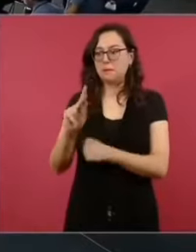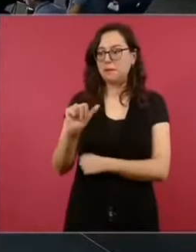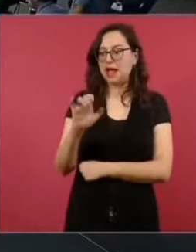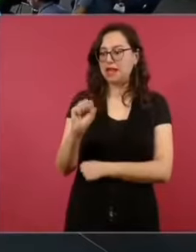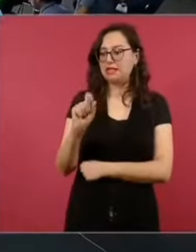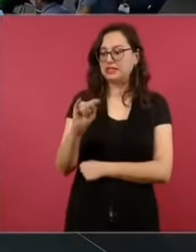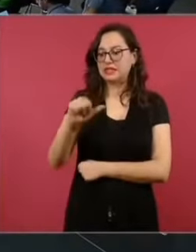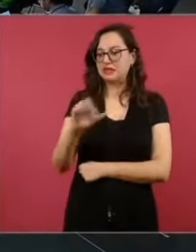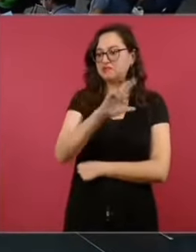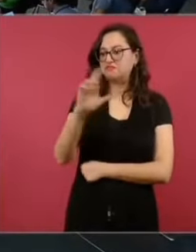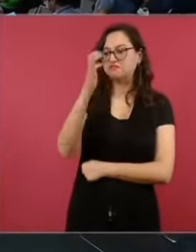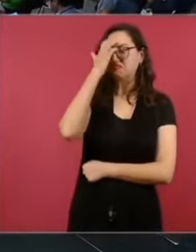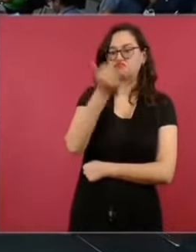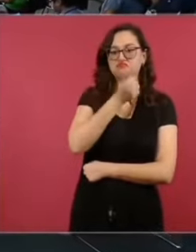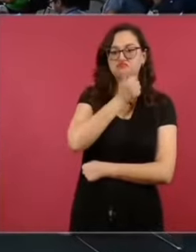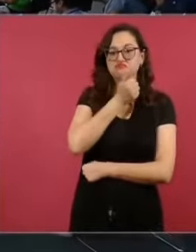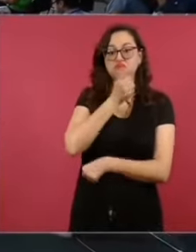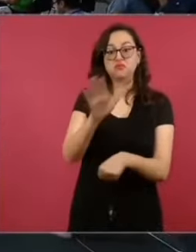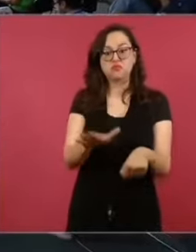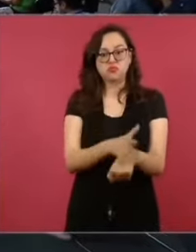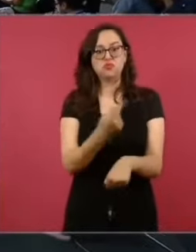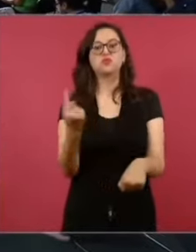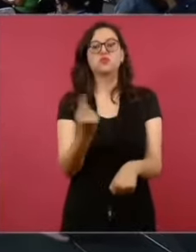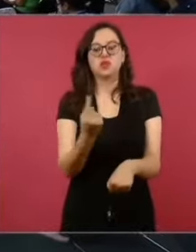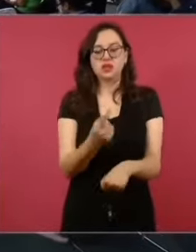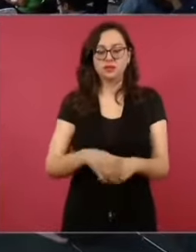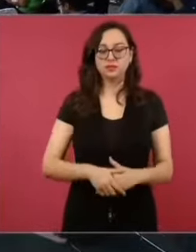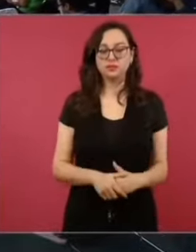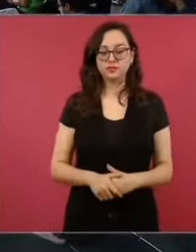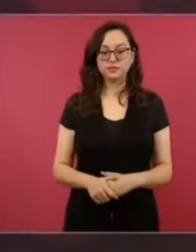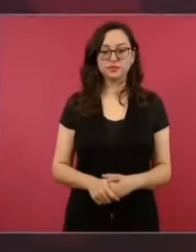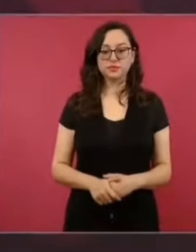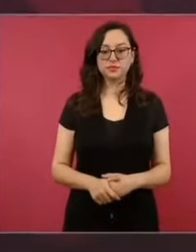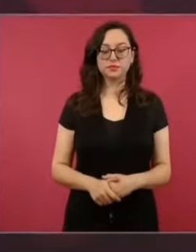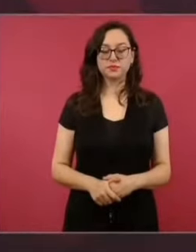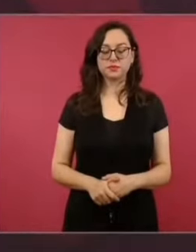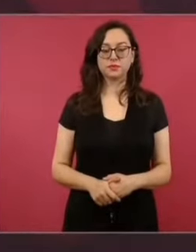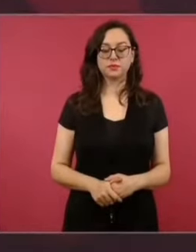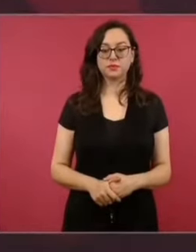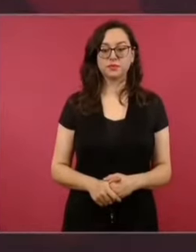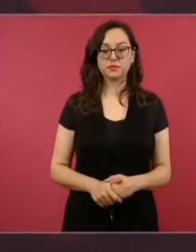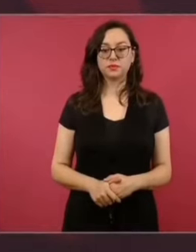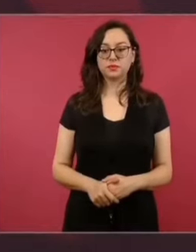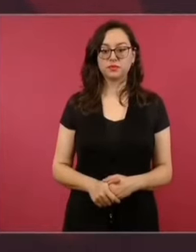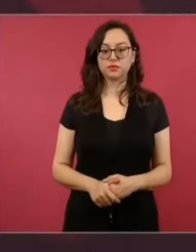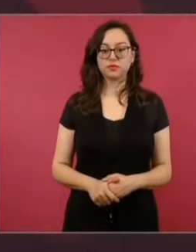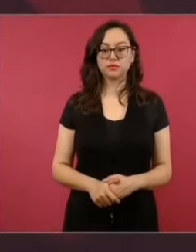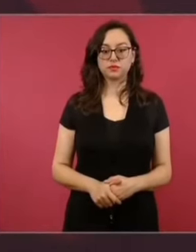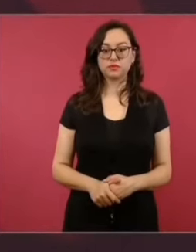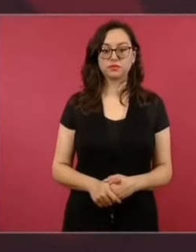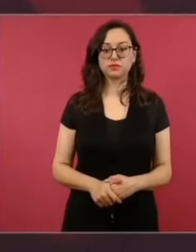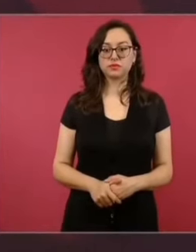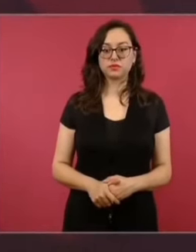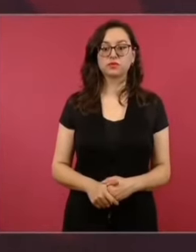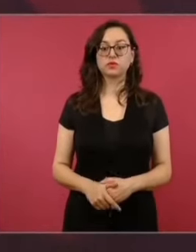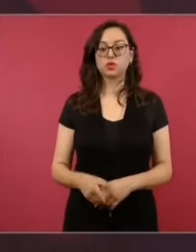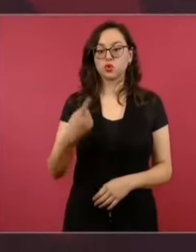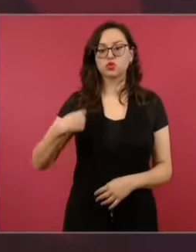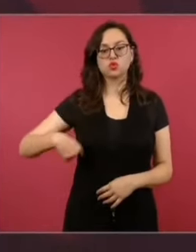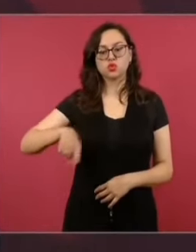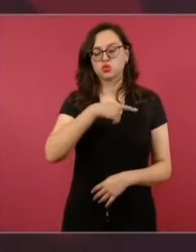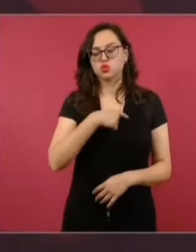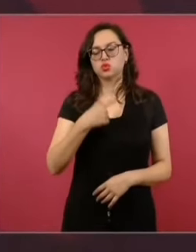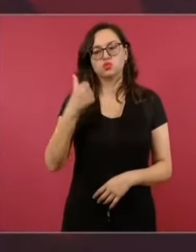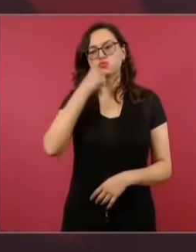Bueno, nosotros hemos actuado con una política de neutralidad